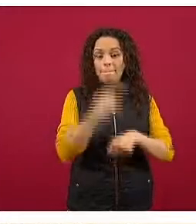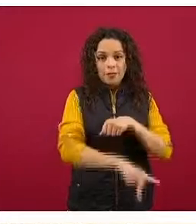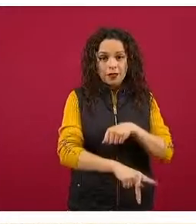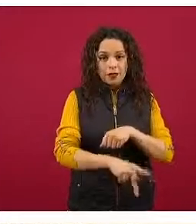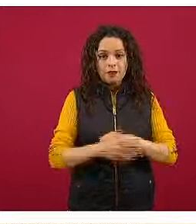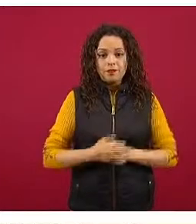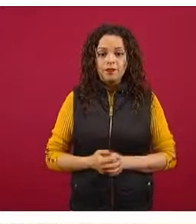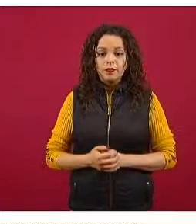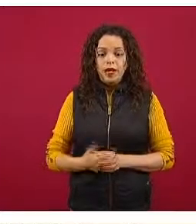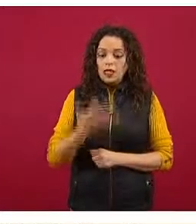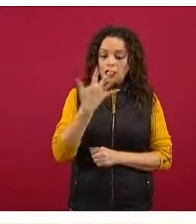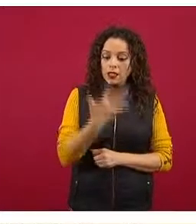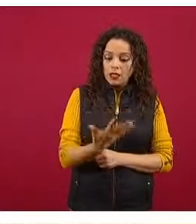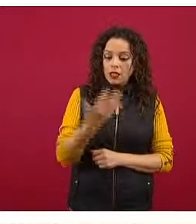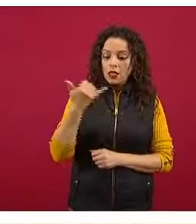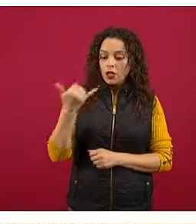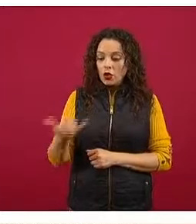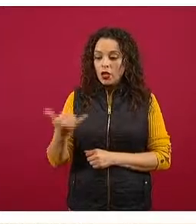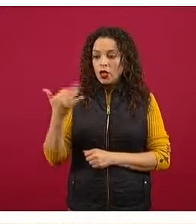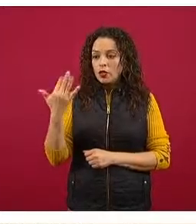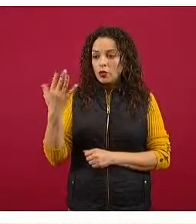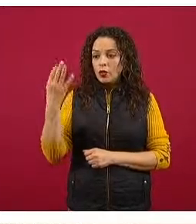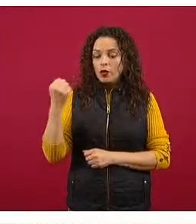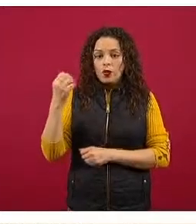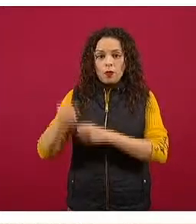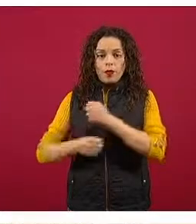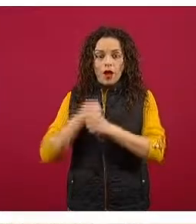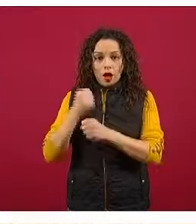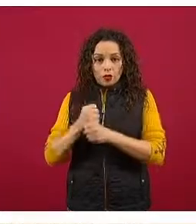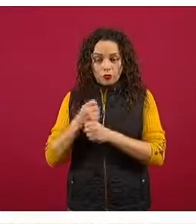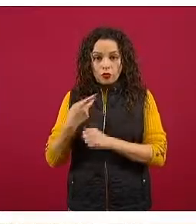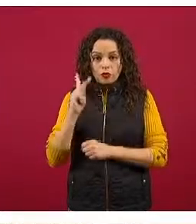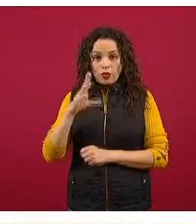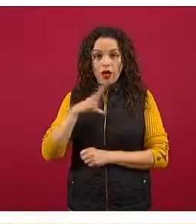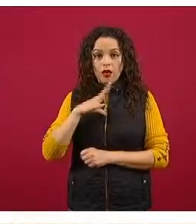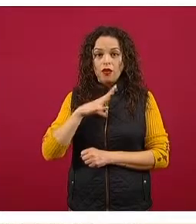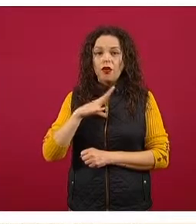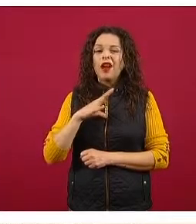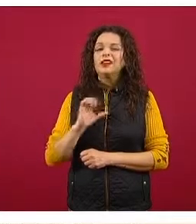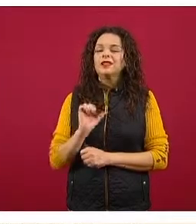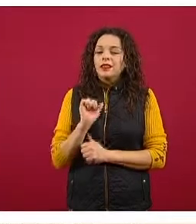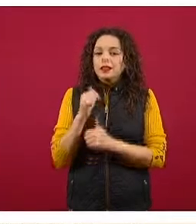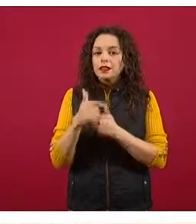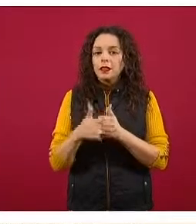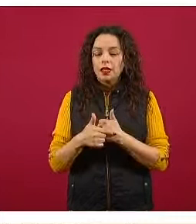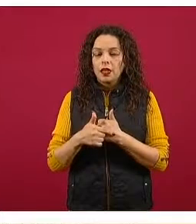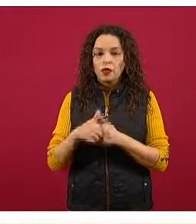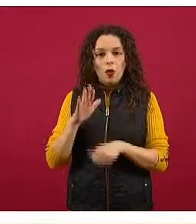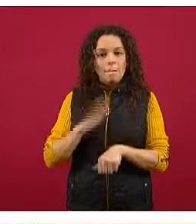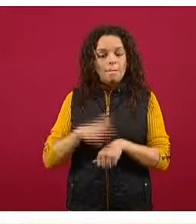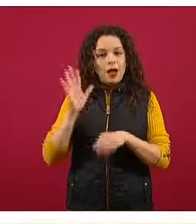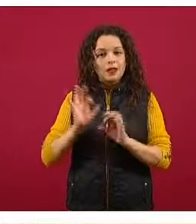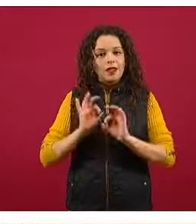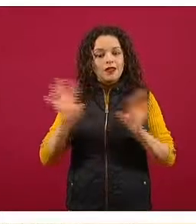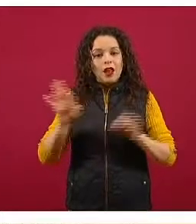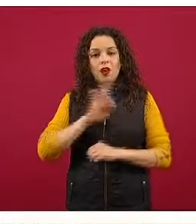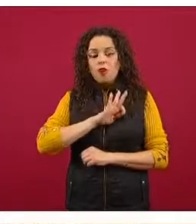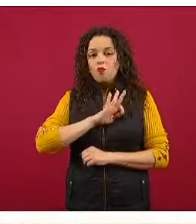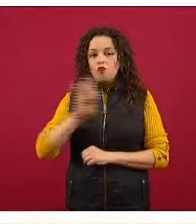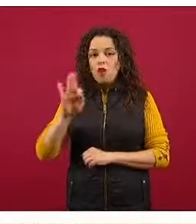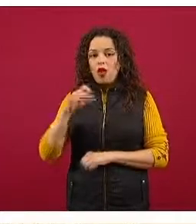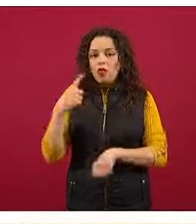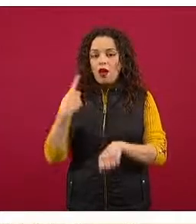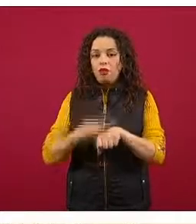y los 59 años de edad, pero que viven con alguna condición que los hace más susceptibles a presentar